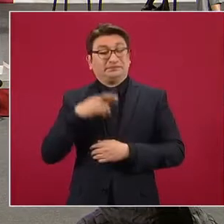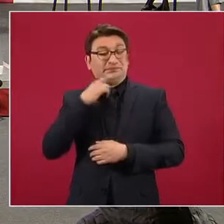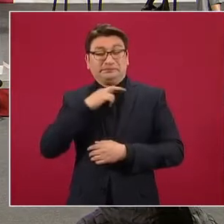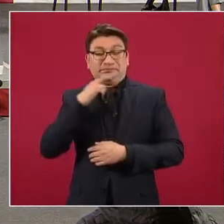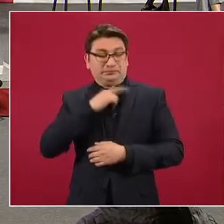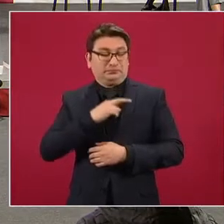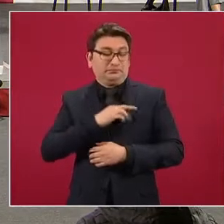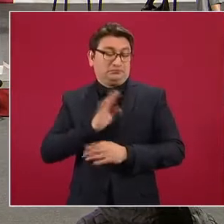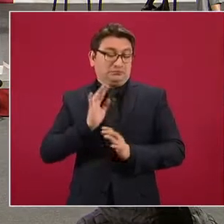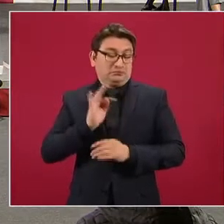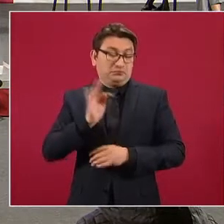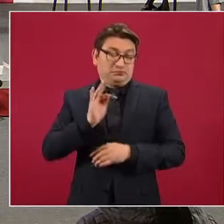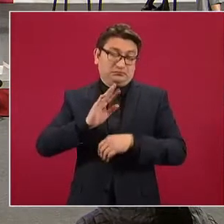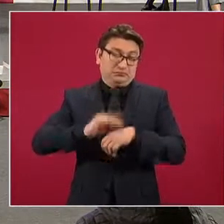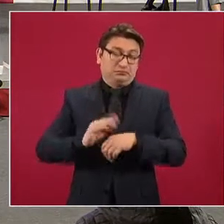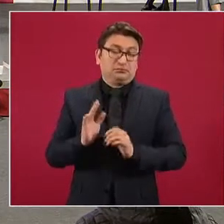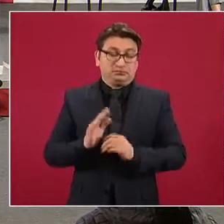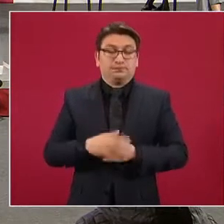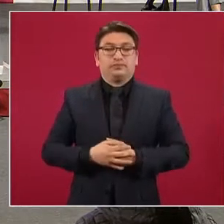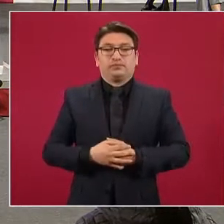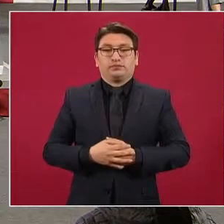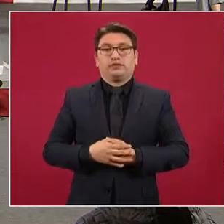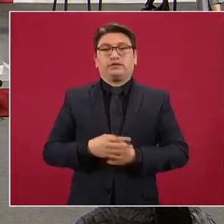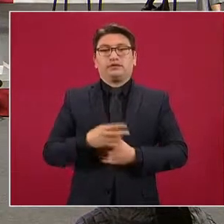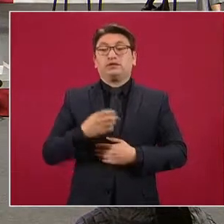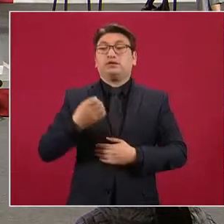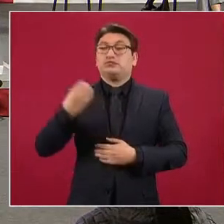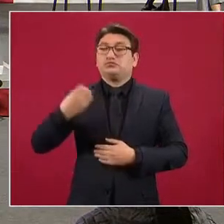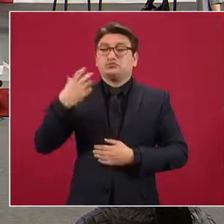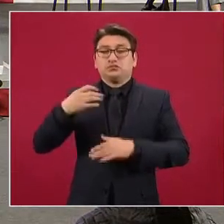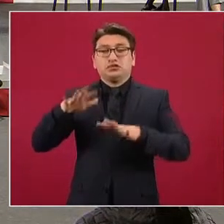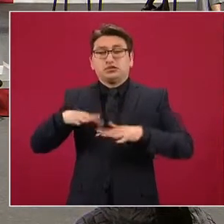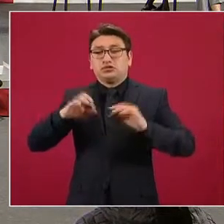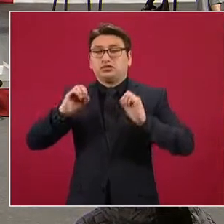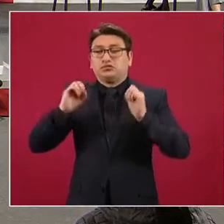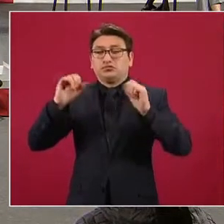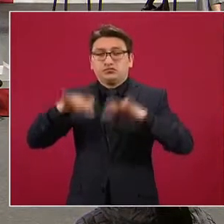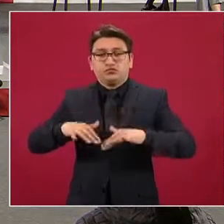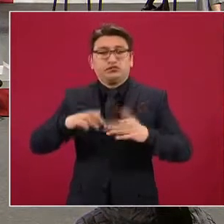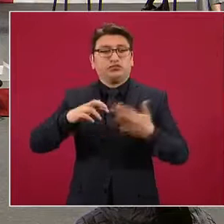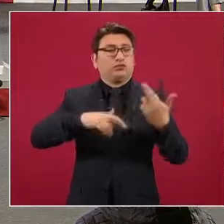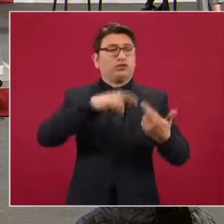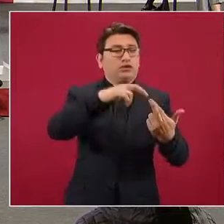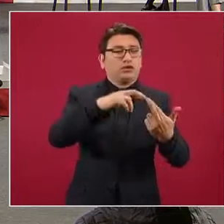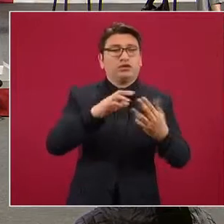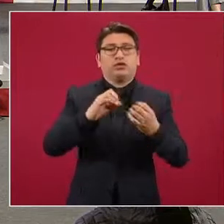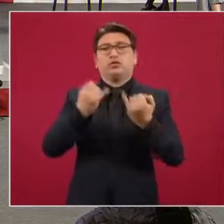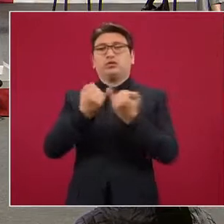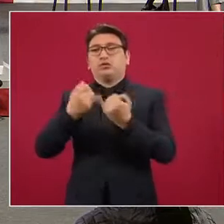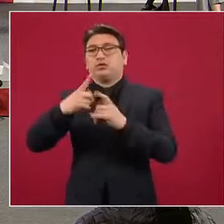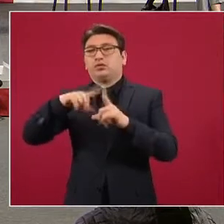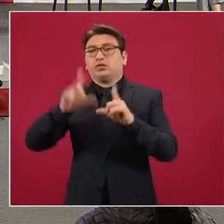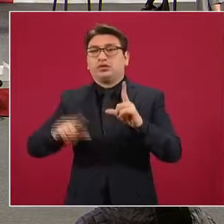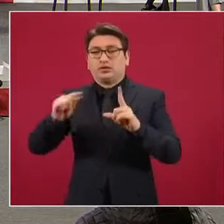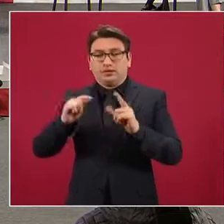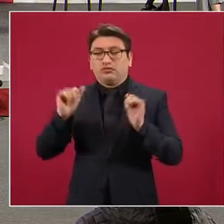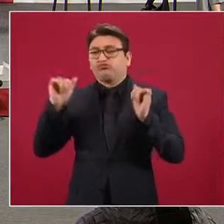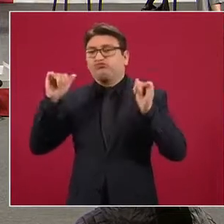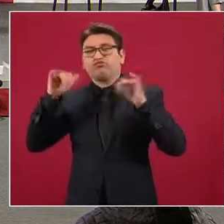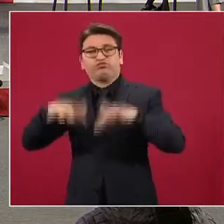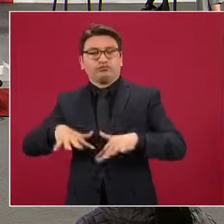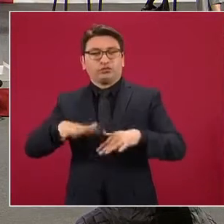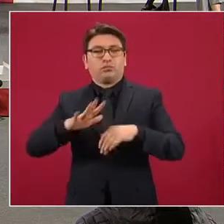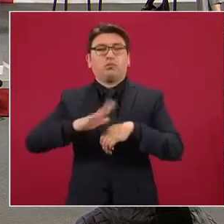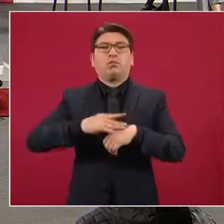hacerlo. Y no salen sobrando estas reuniones regionales y la nacional, porque va a ser